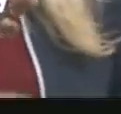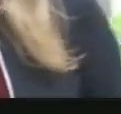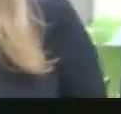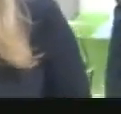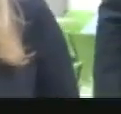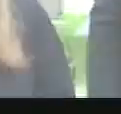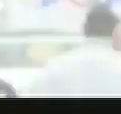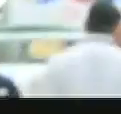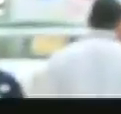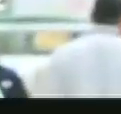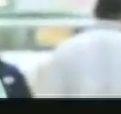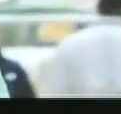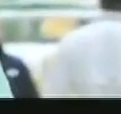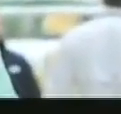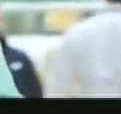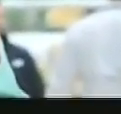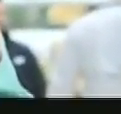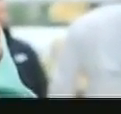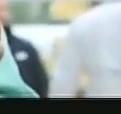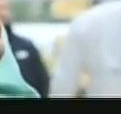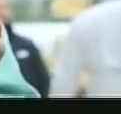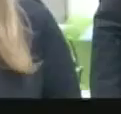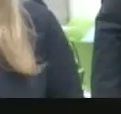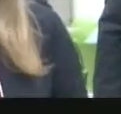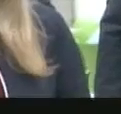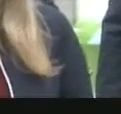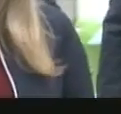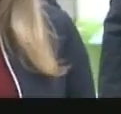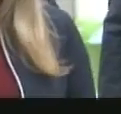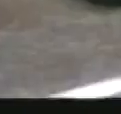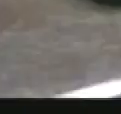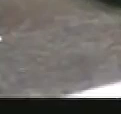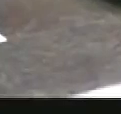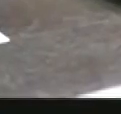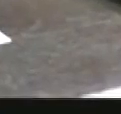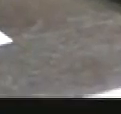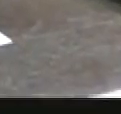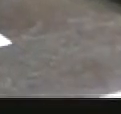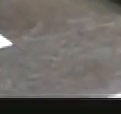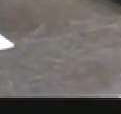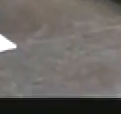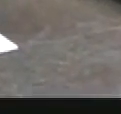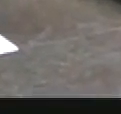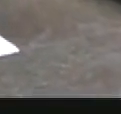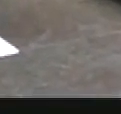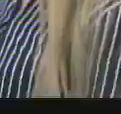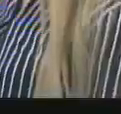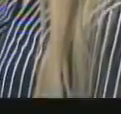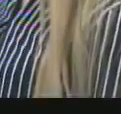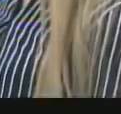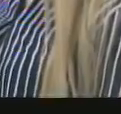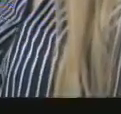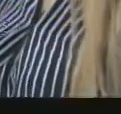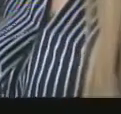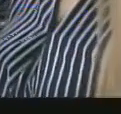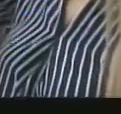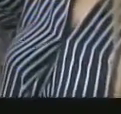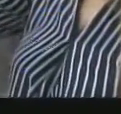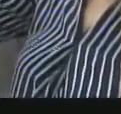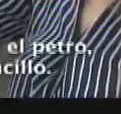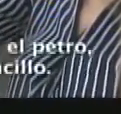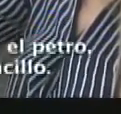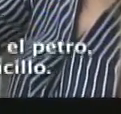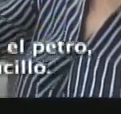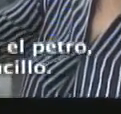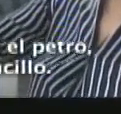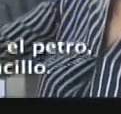tomé esta imagen. El QR, ¿se acuerdan los QR? Bueno, y con el QR pagué directo.